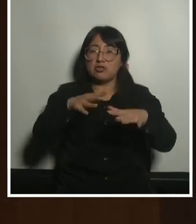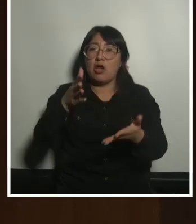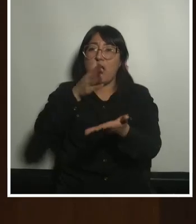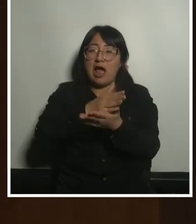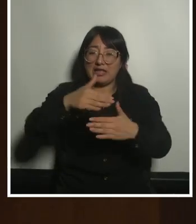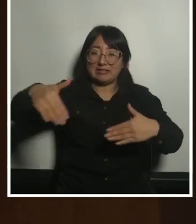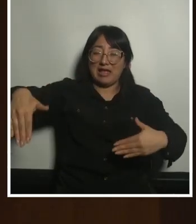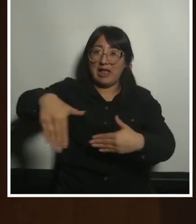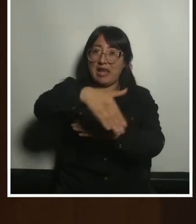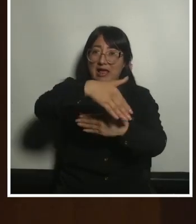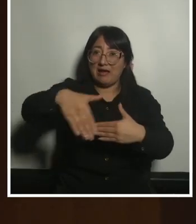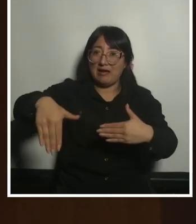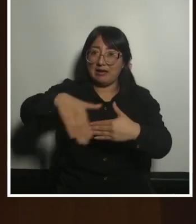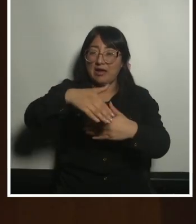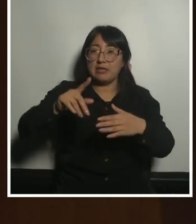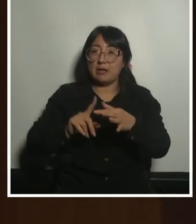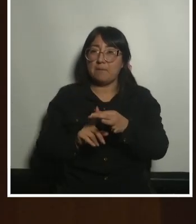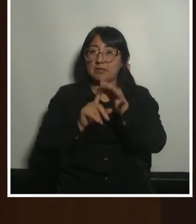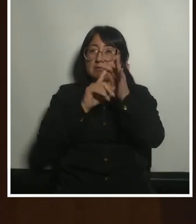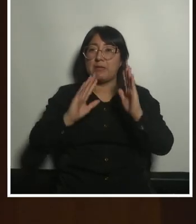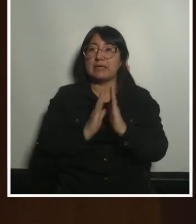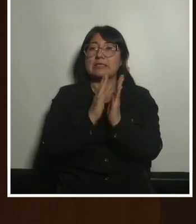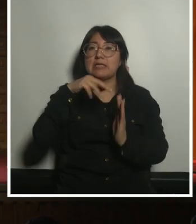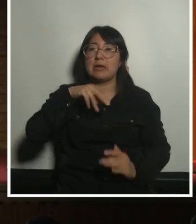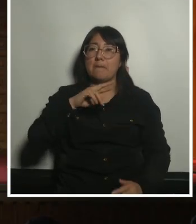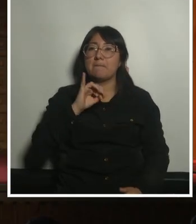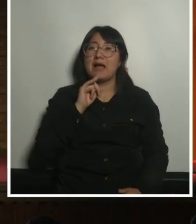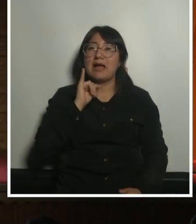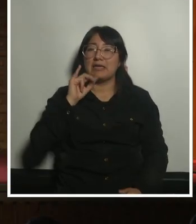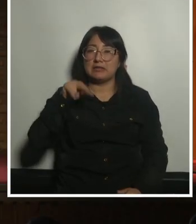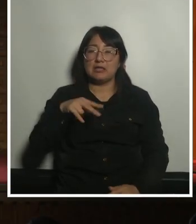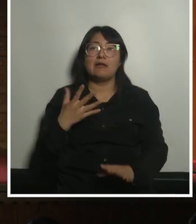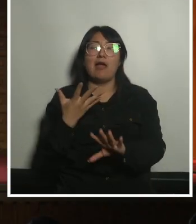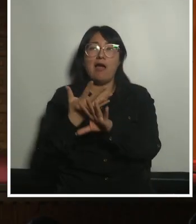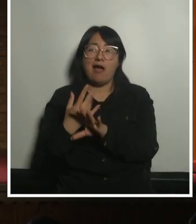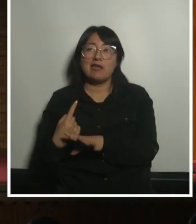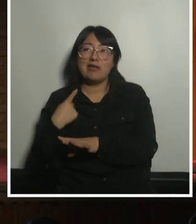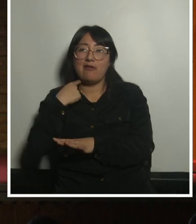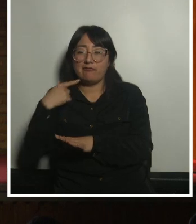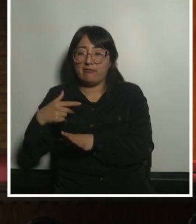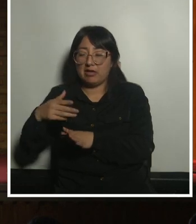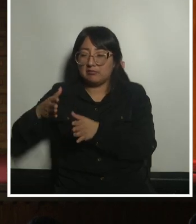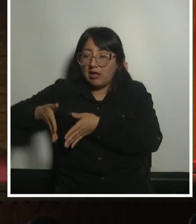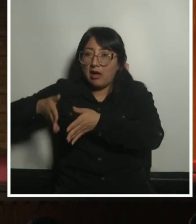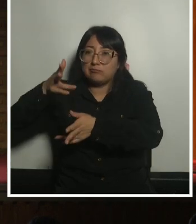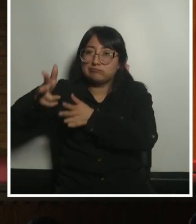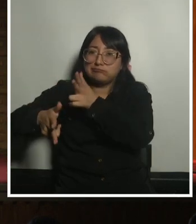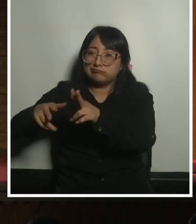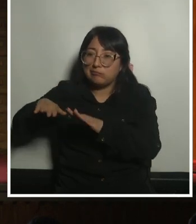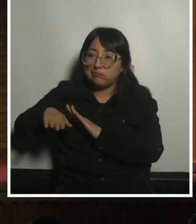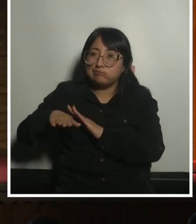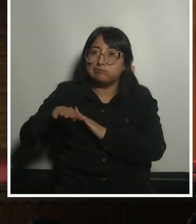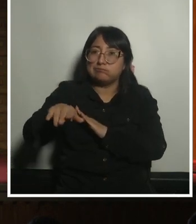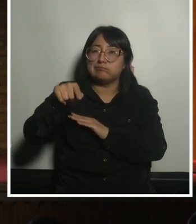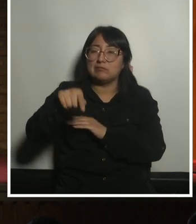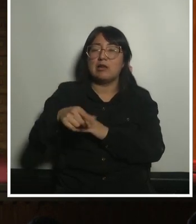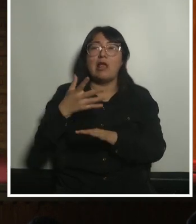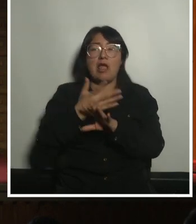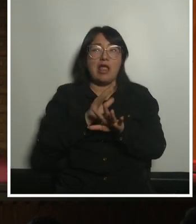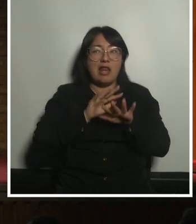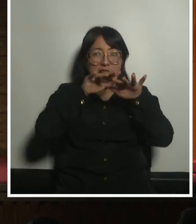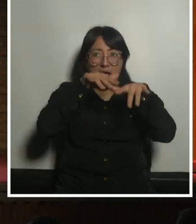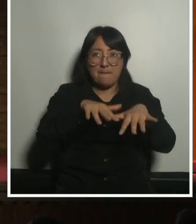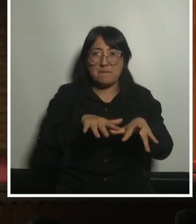de San Martín, se generaron daños también a las vías férreas, se generó bastante cambio morfológico y morfodinámico en nuestras playas